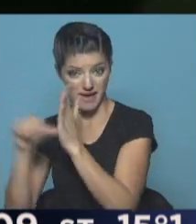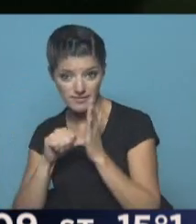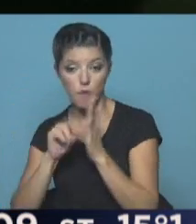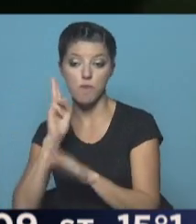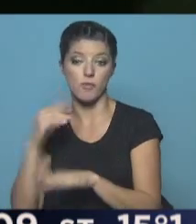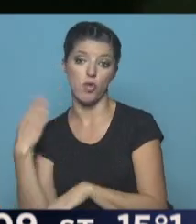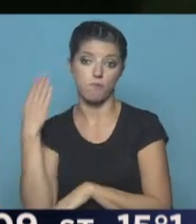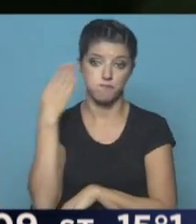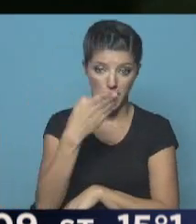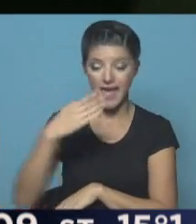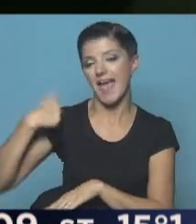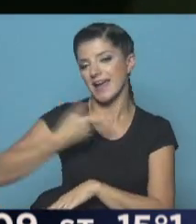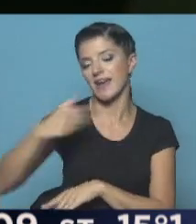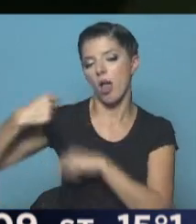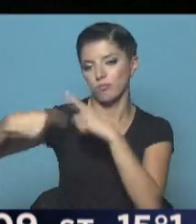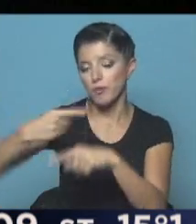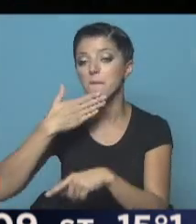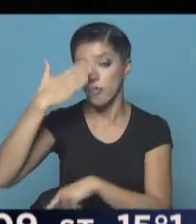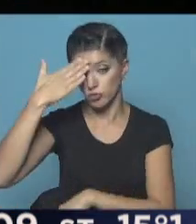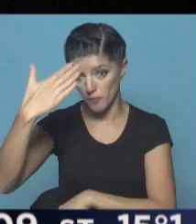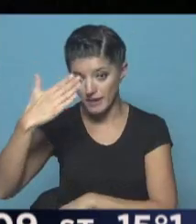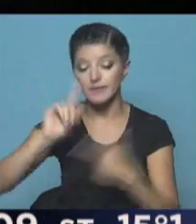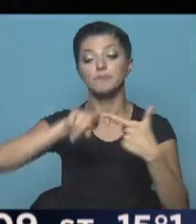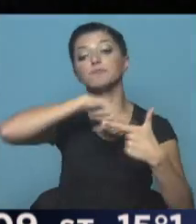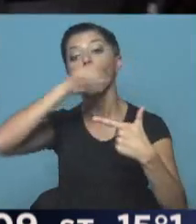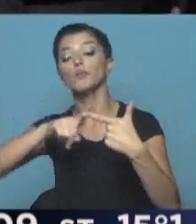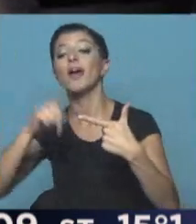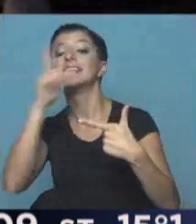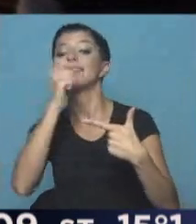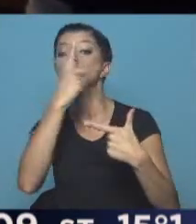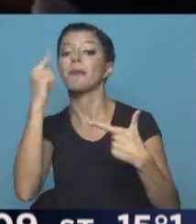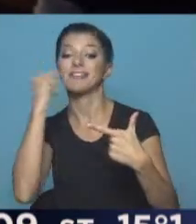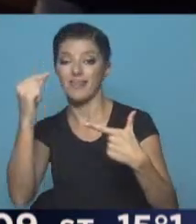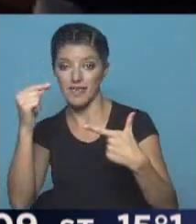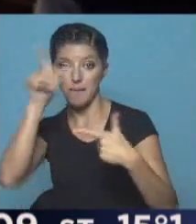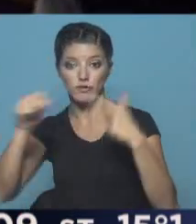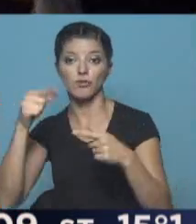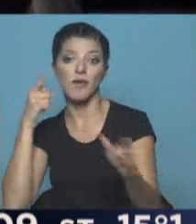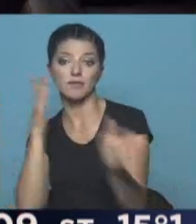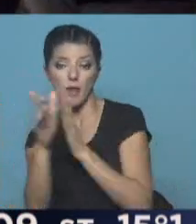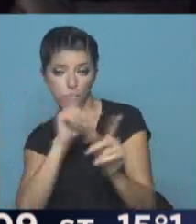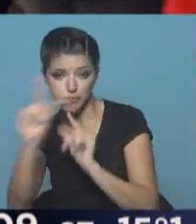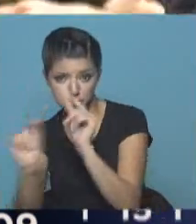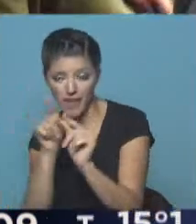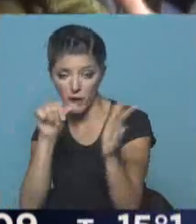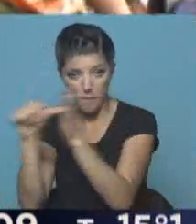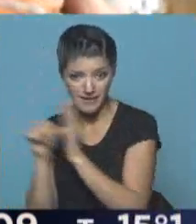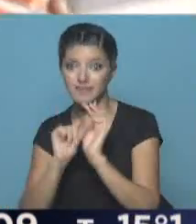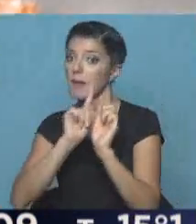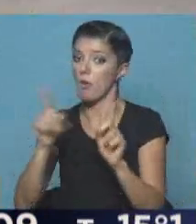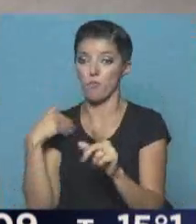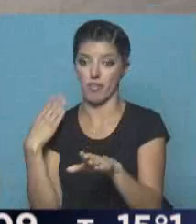de mayoría musulmana y por otro, suspende por 120 días la llegada de refugiados provenientes de esos mismos